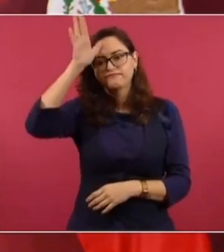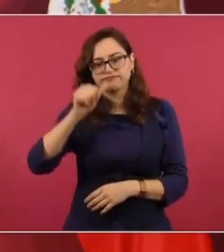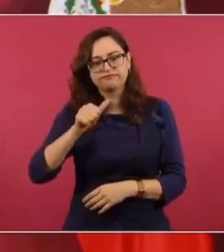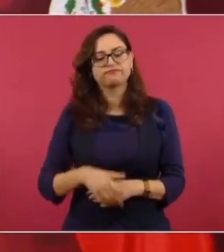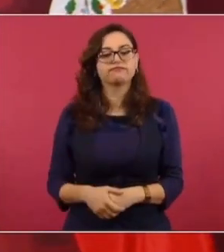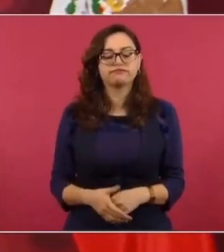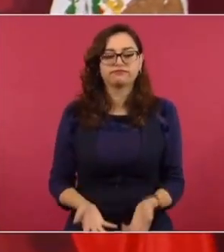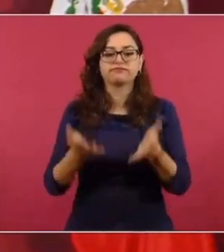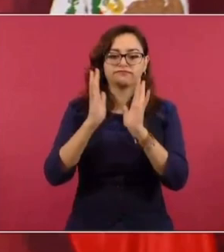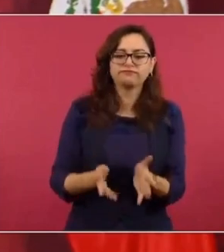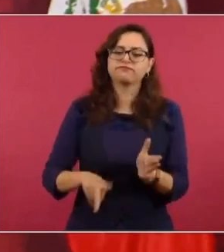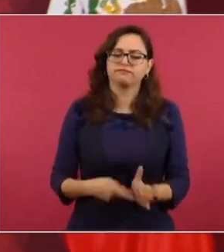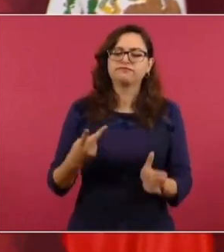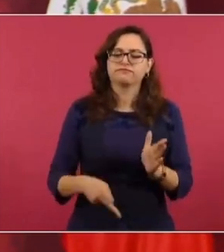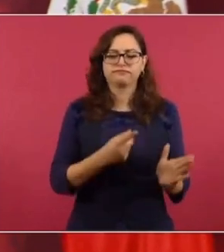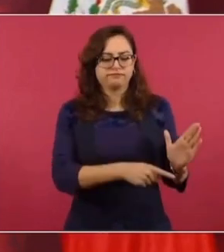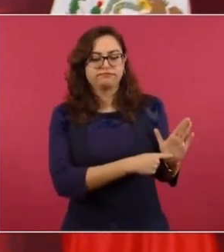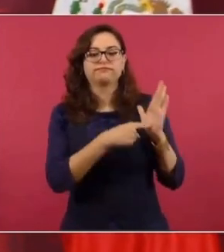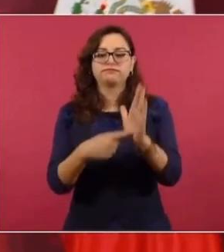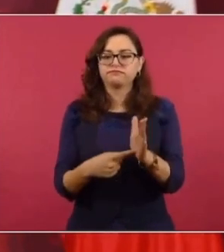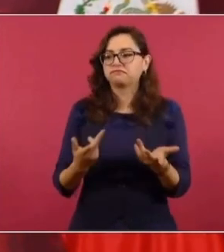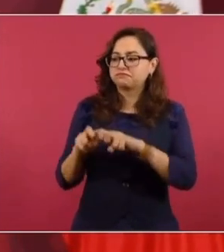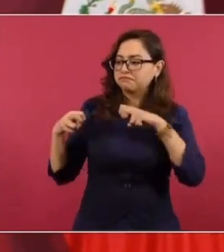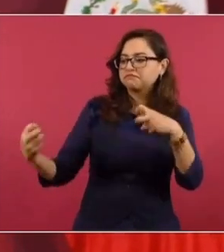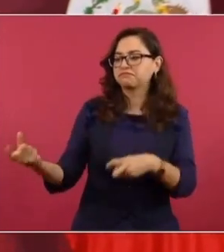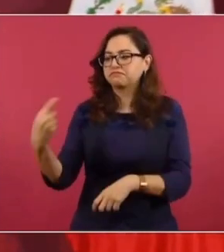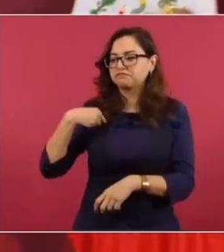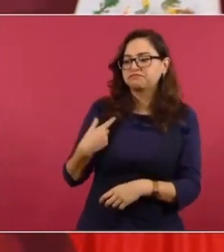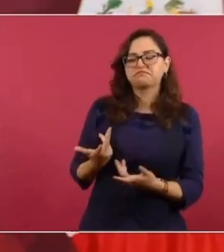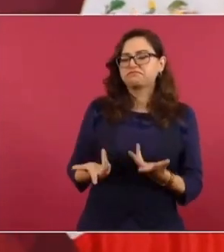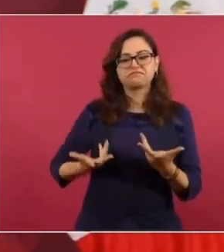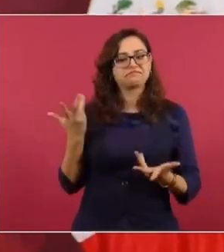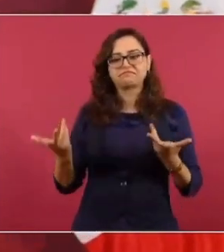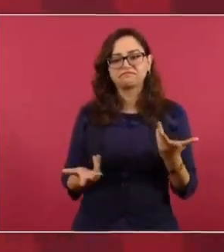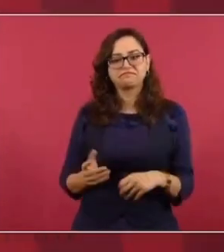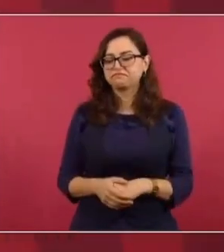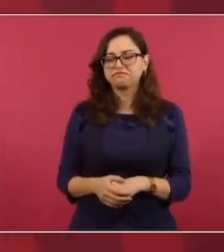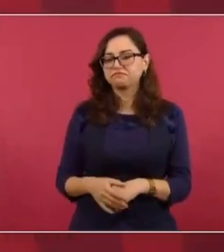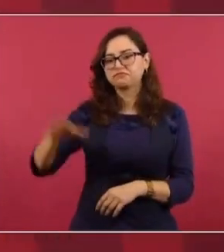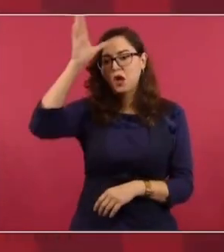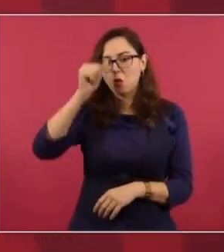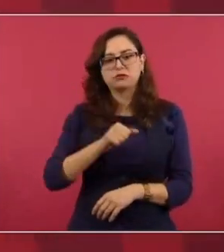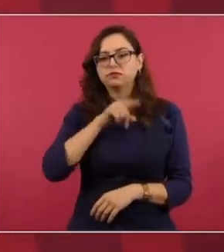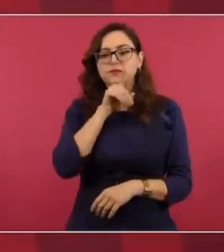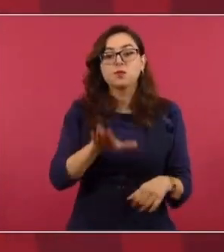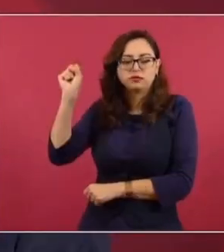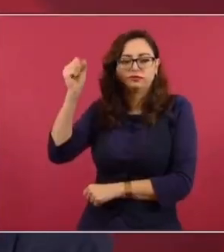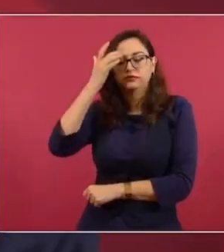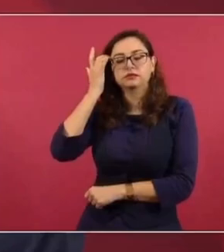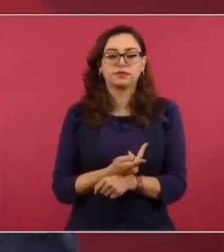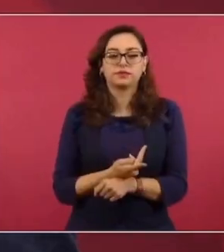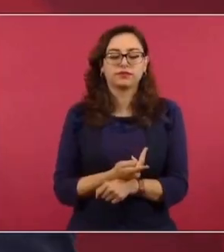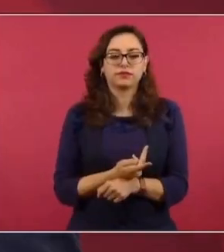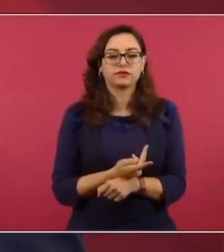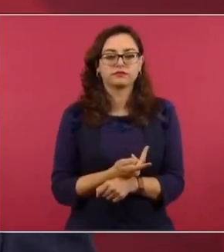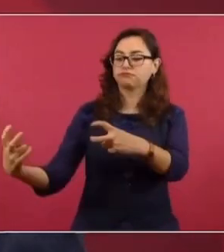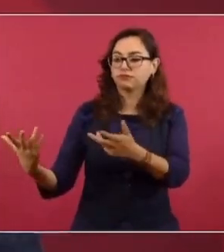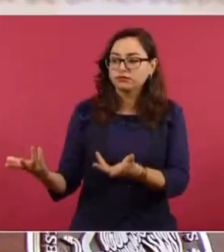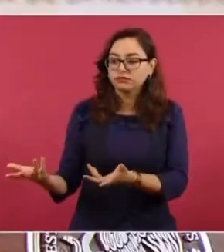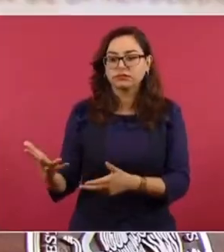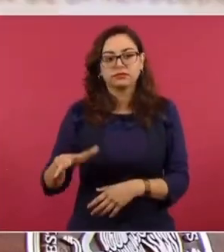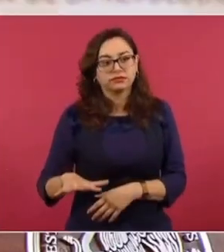las he mencionado, tienen que ver con su conservadurismo, porque se han